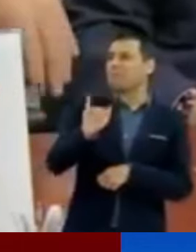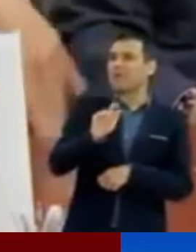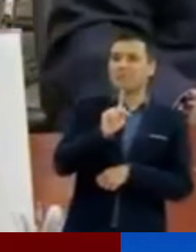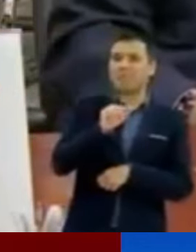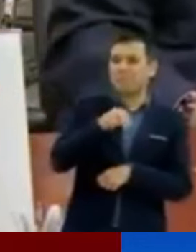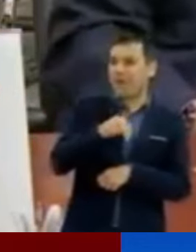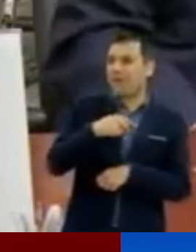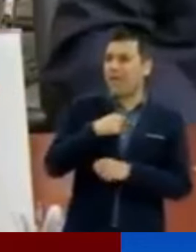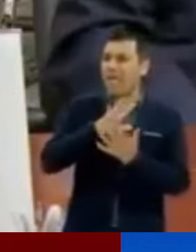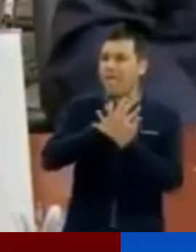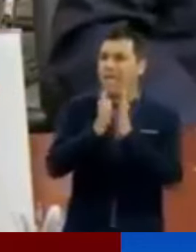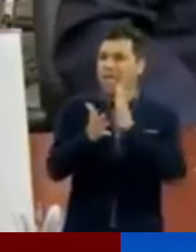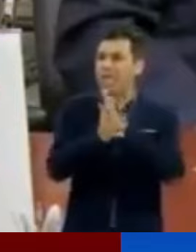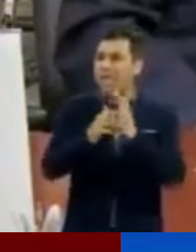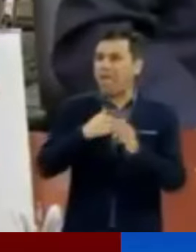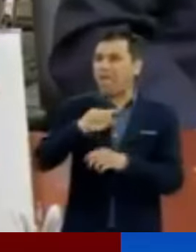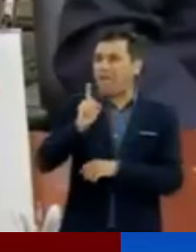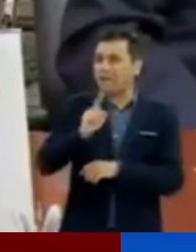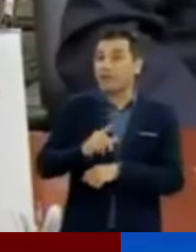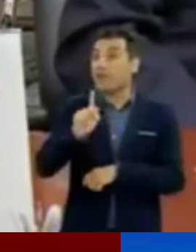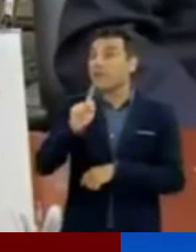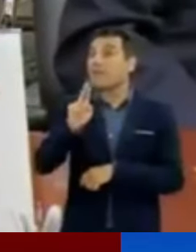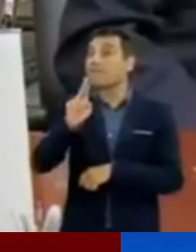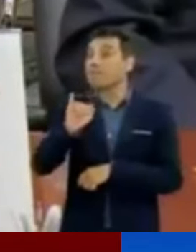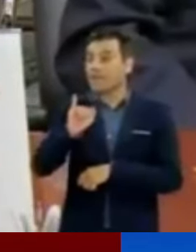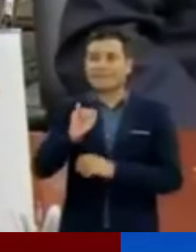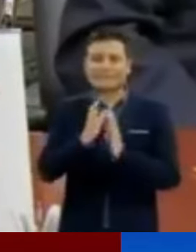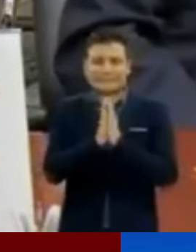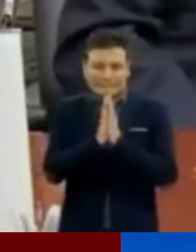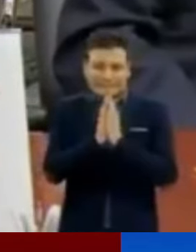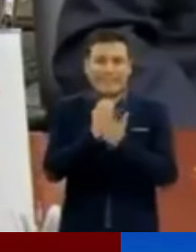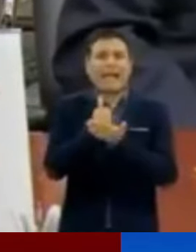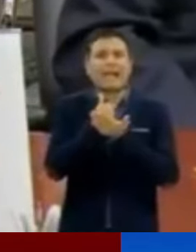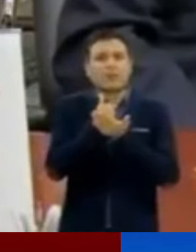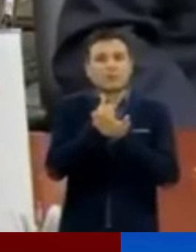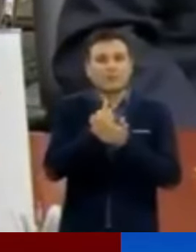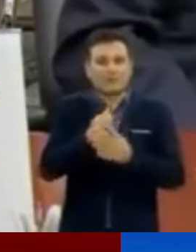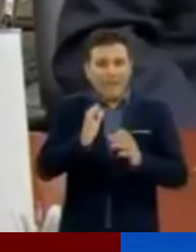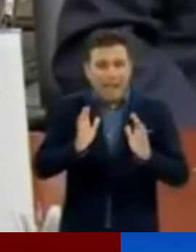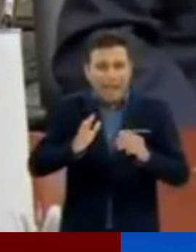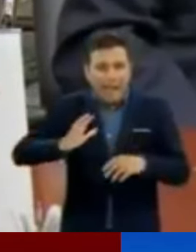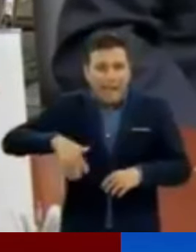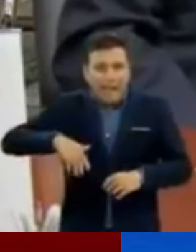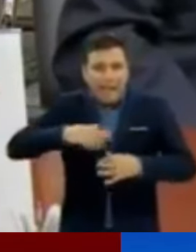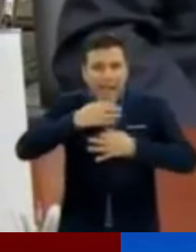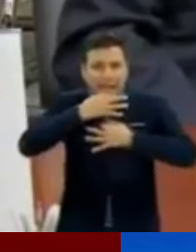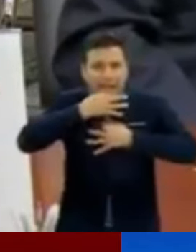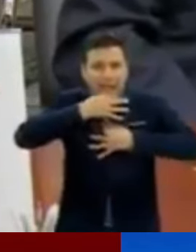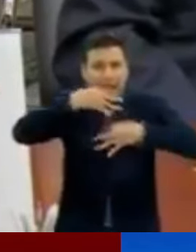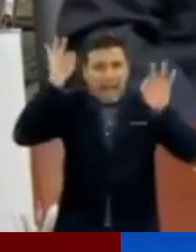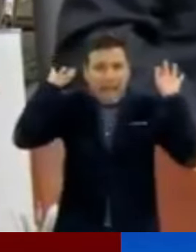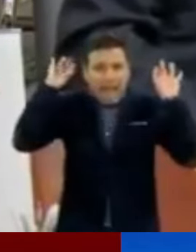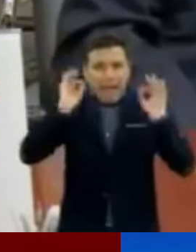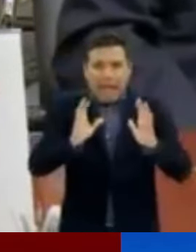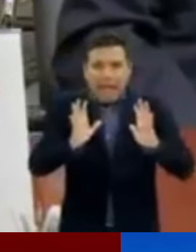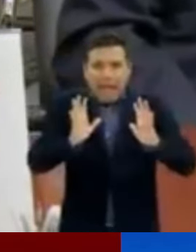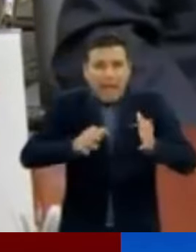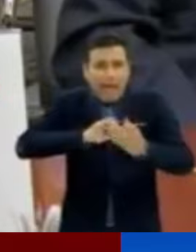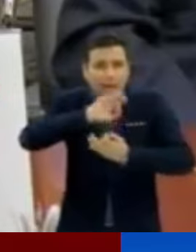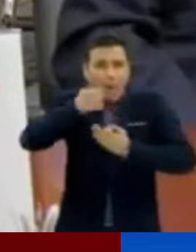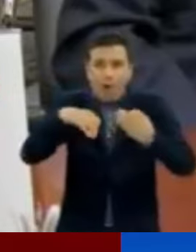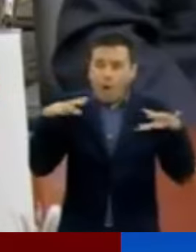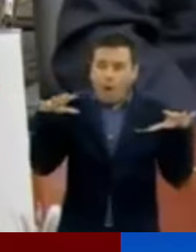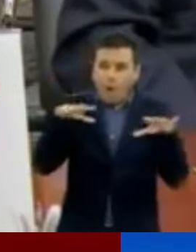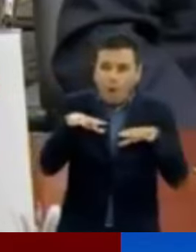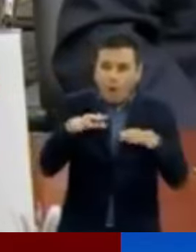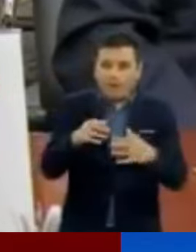PAN, pero al PRI le piden públicamente la alianza, públicamente, en un evento público. Son un